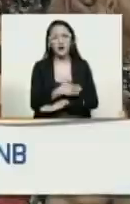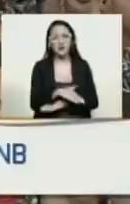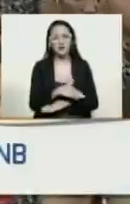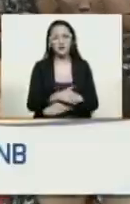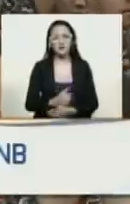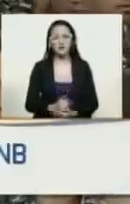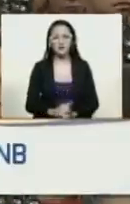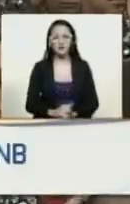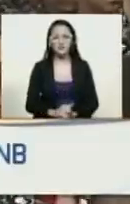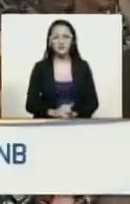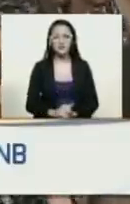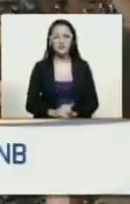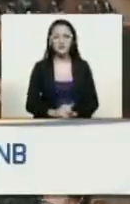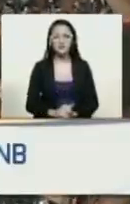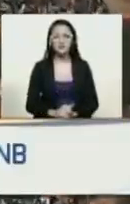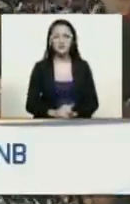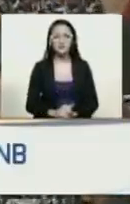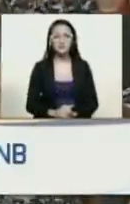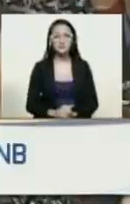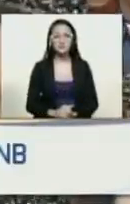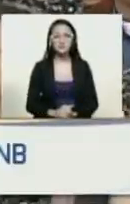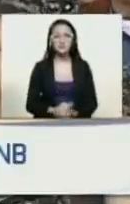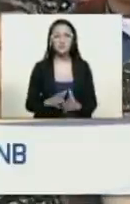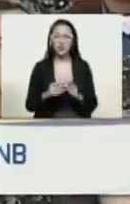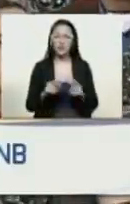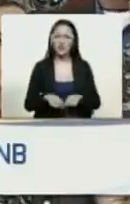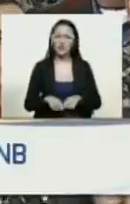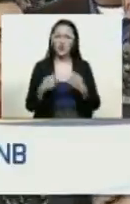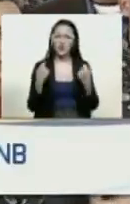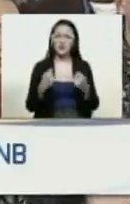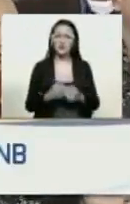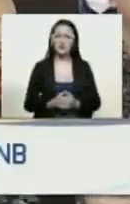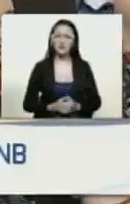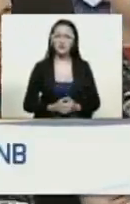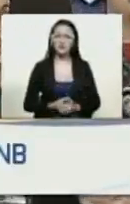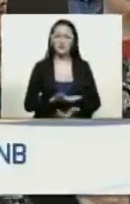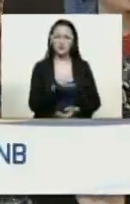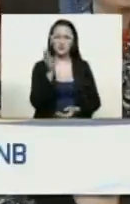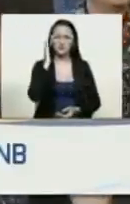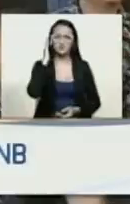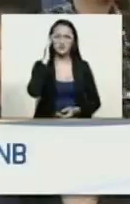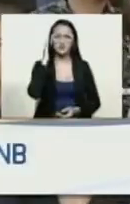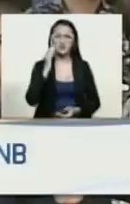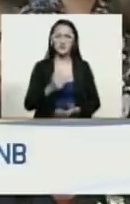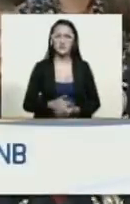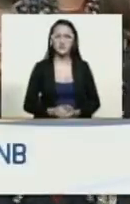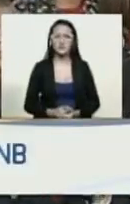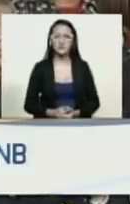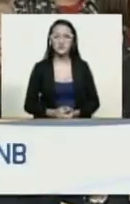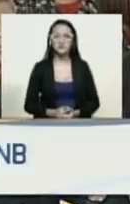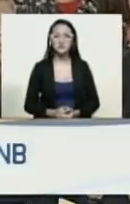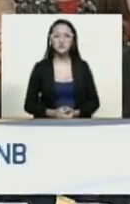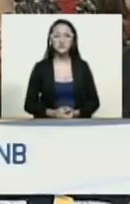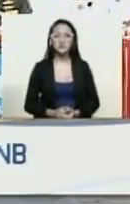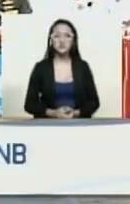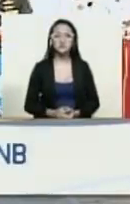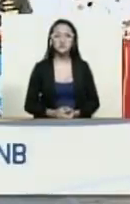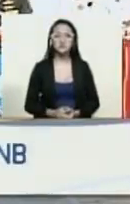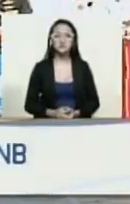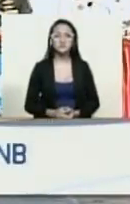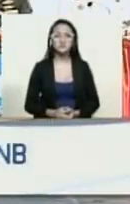Sabemos que toda esa delincuencia, la violencia, la criminalidad se ha llevado en la